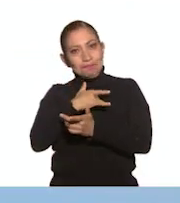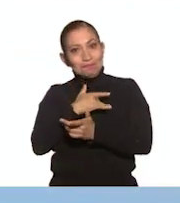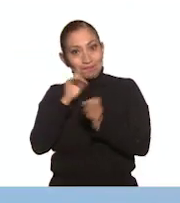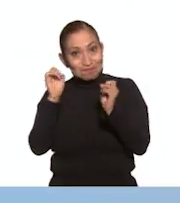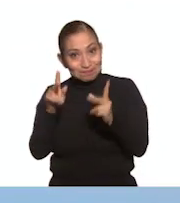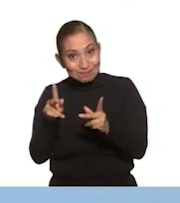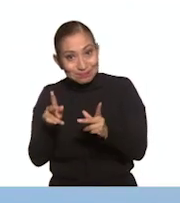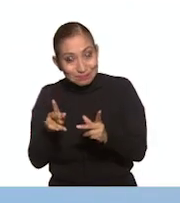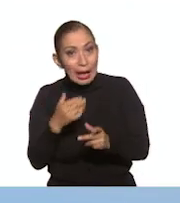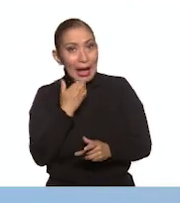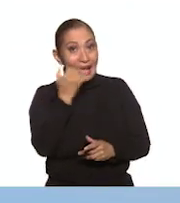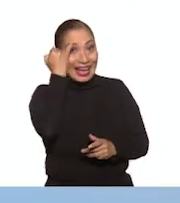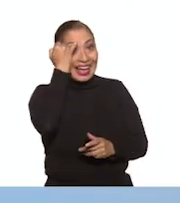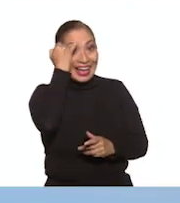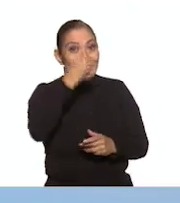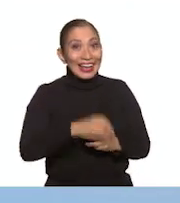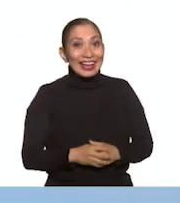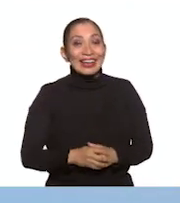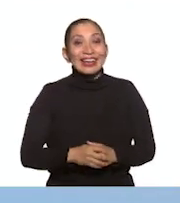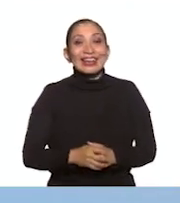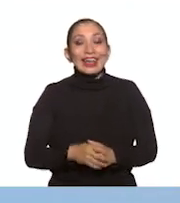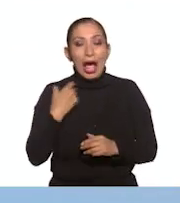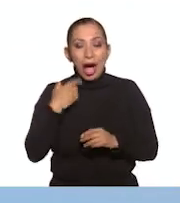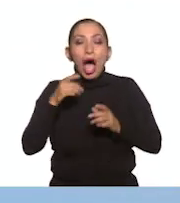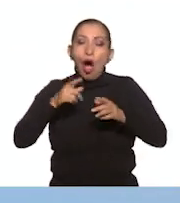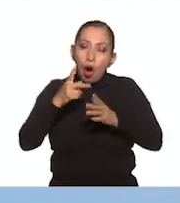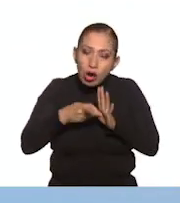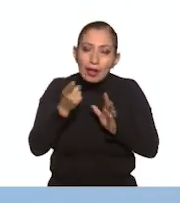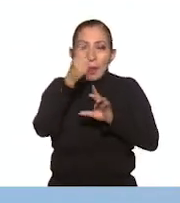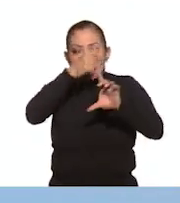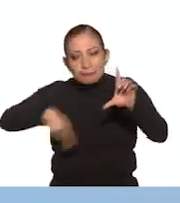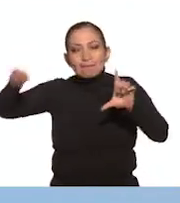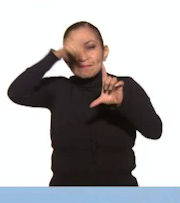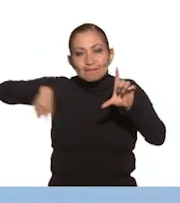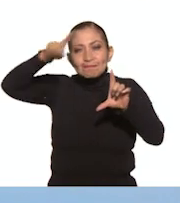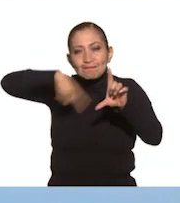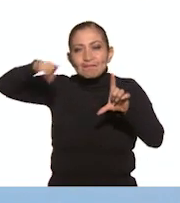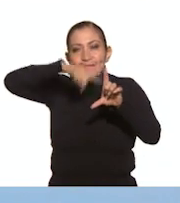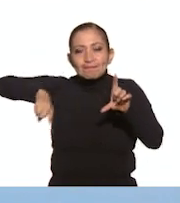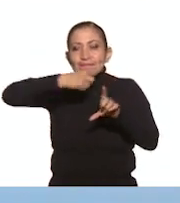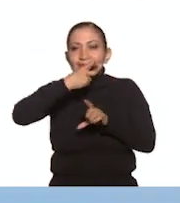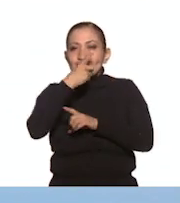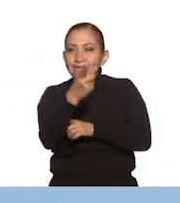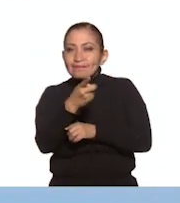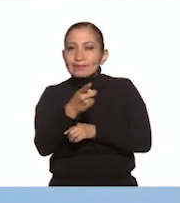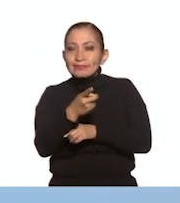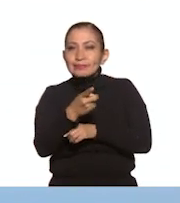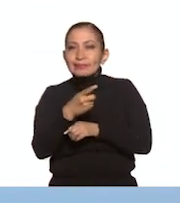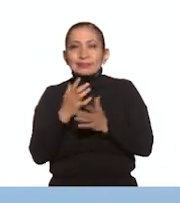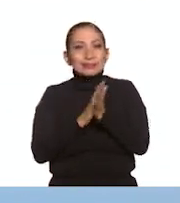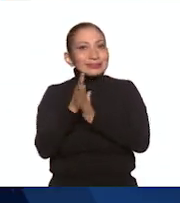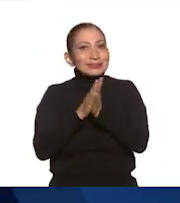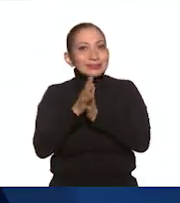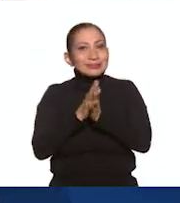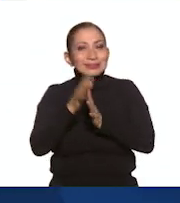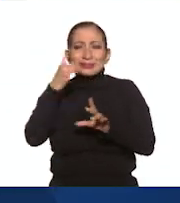Sí, me gusta la idea. Y vamos a girar la ruleta. Y dice así, tan, tan,